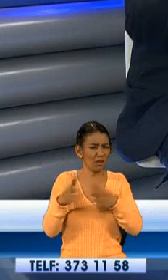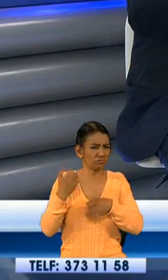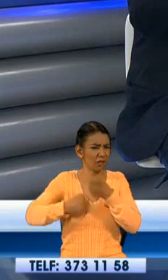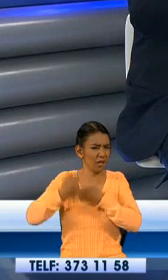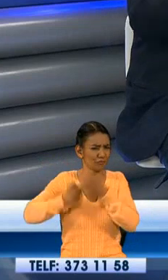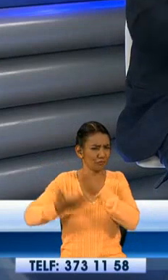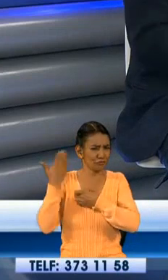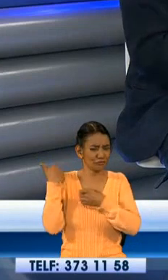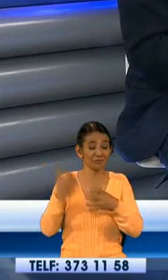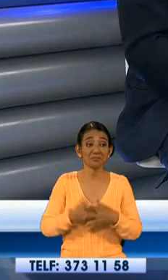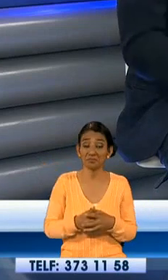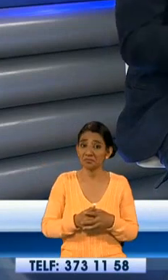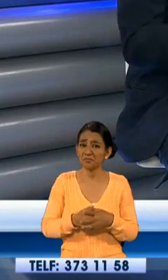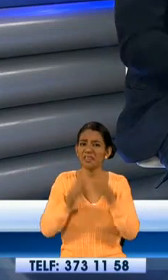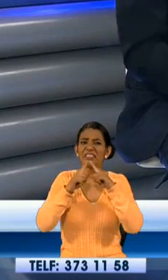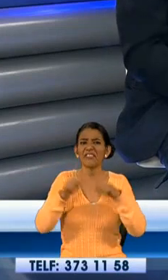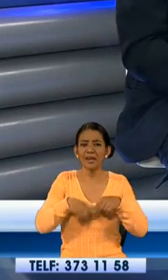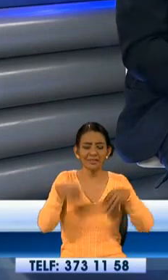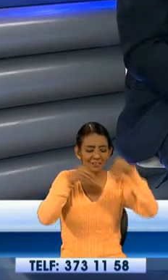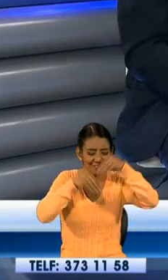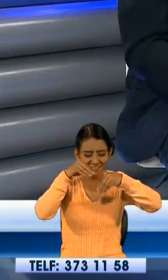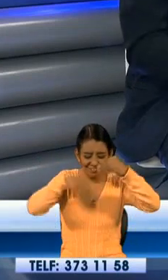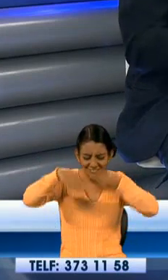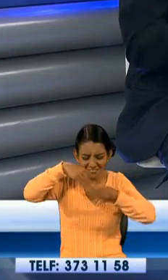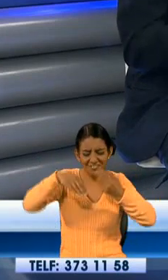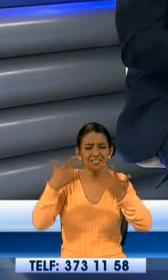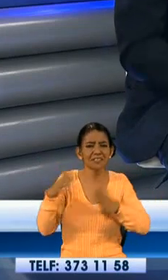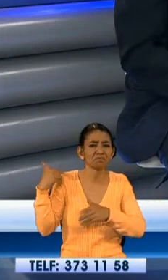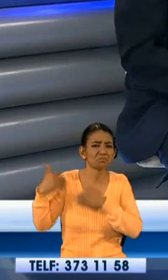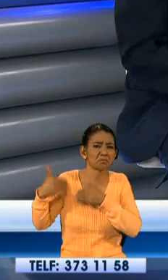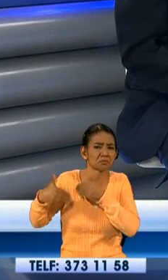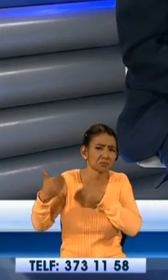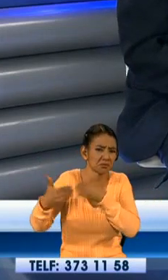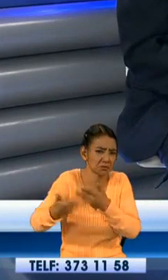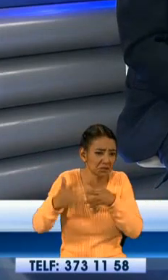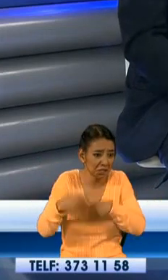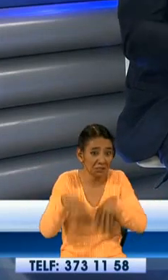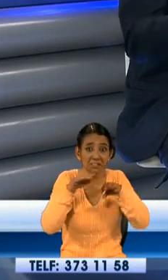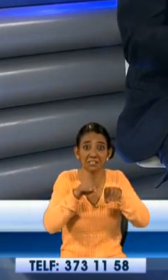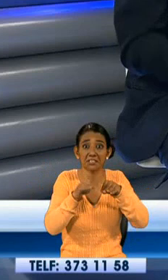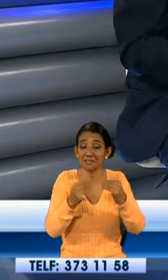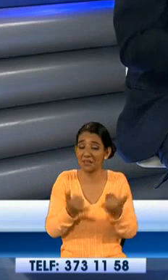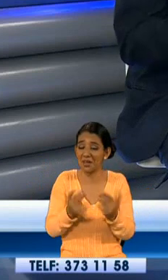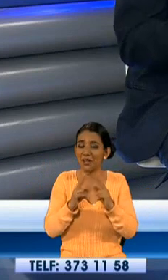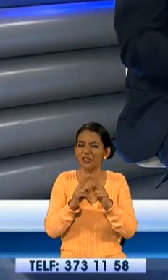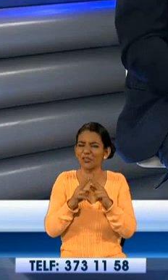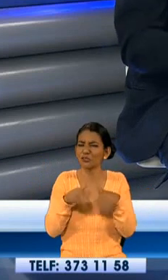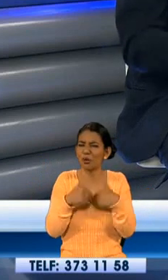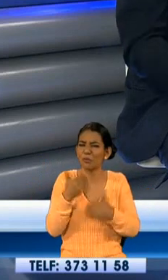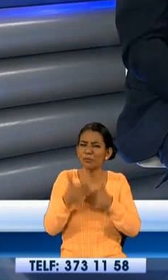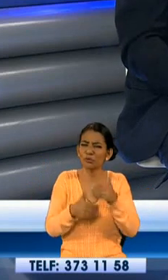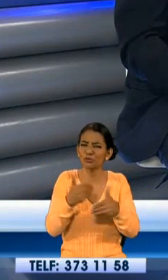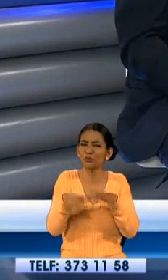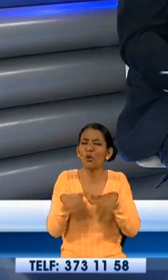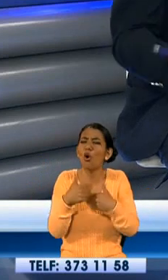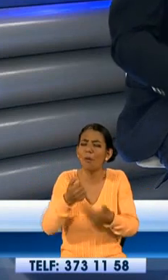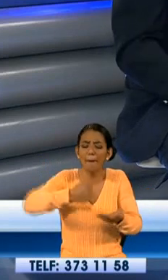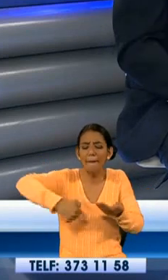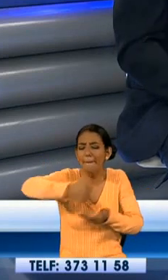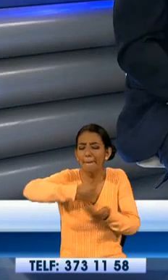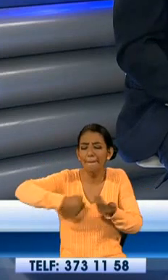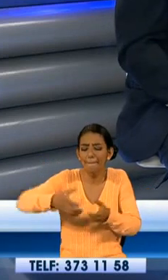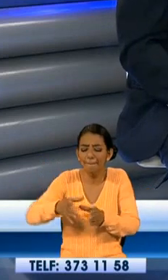Robert. Varias de las recetas mejor guardadas han pasado ya de generación en generación, así que vamos a conocer ese proceso de preparación y de